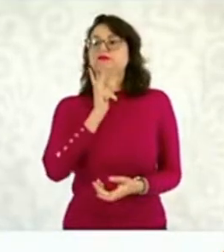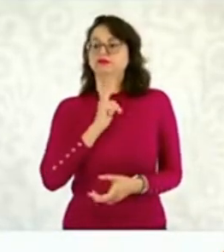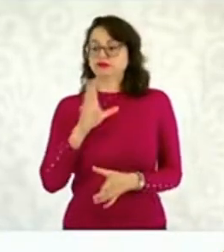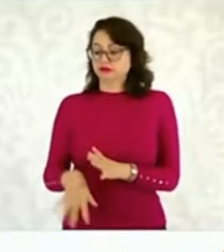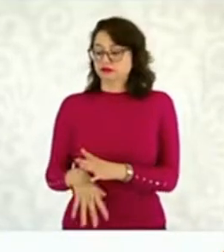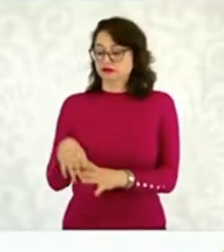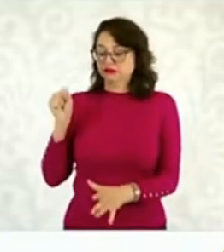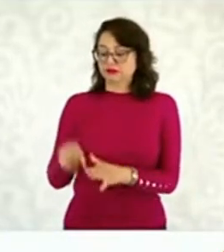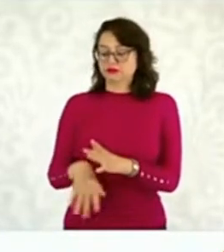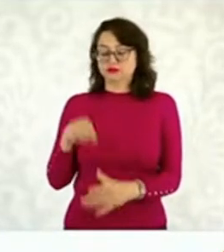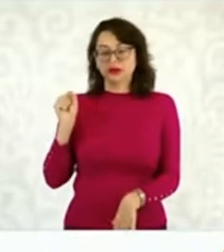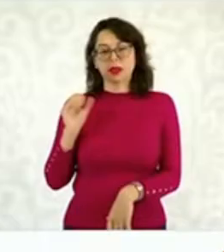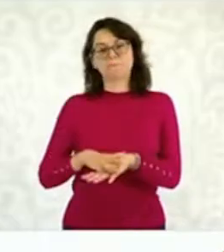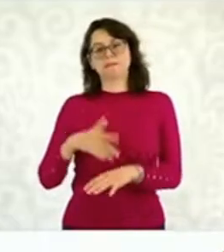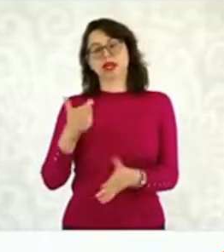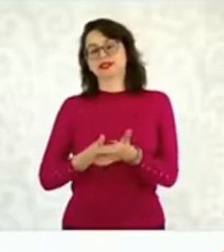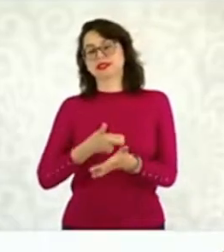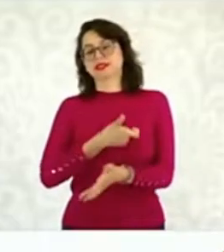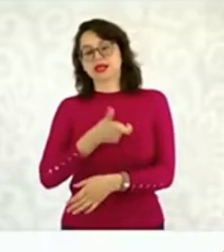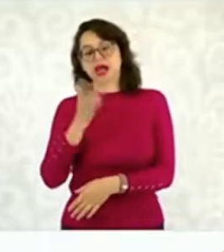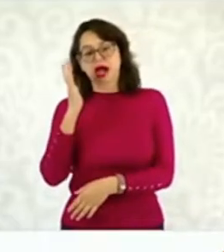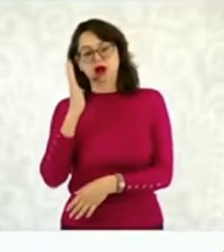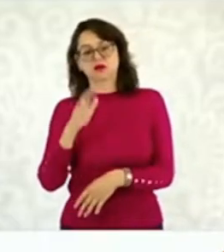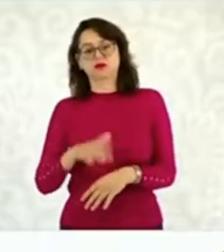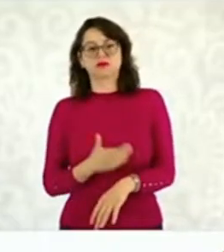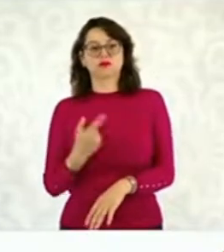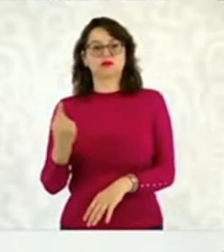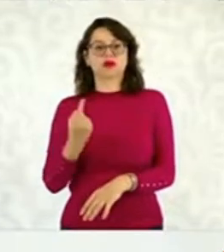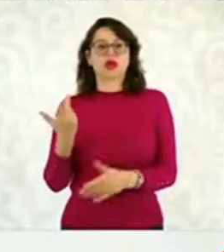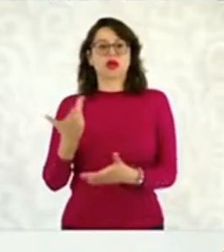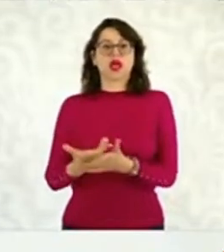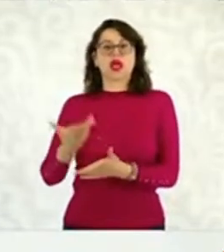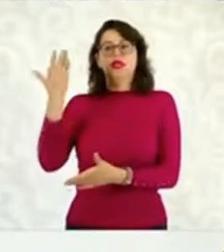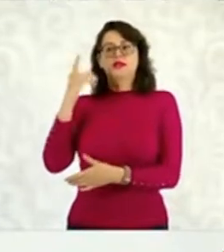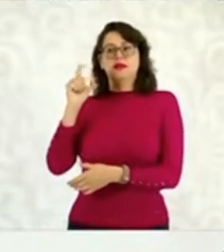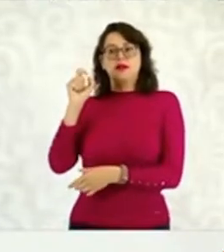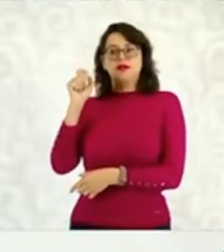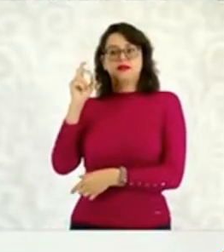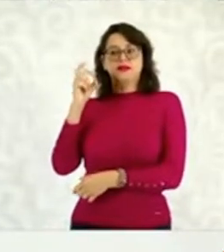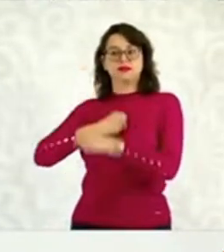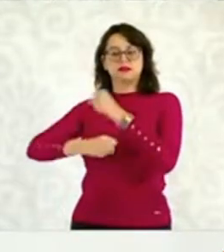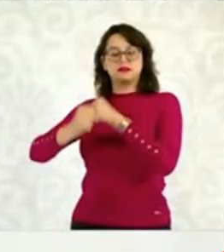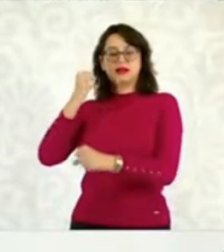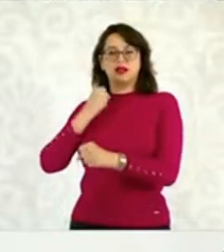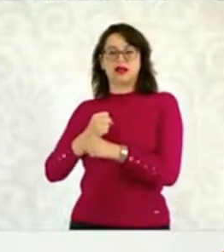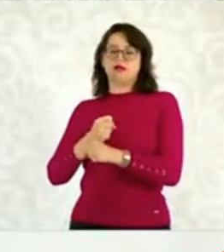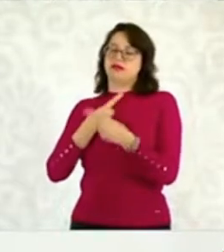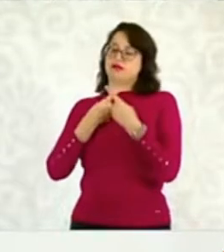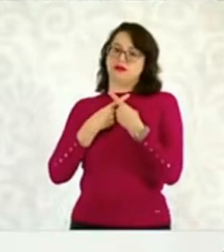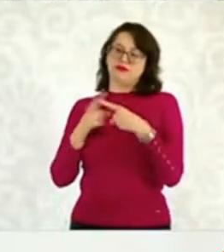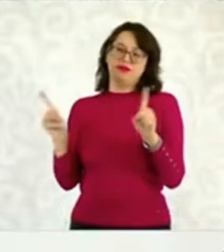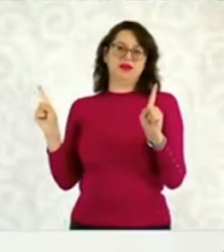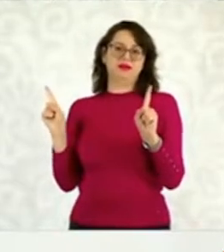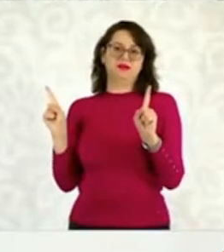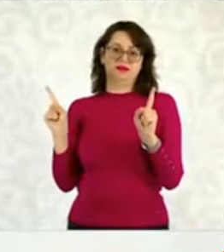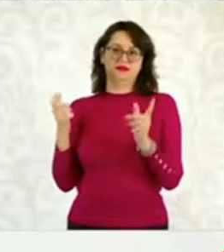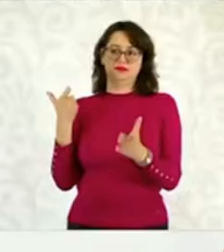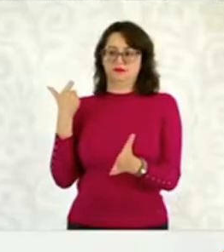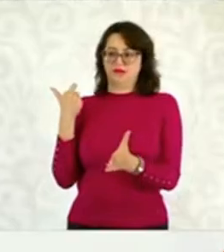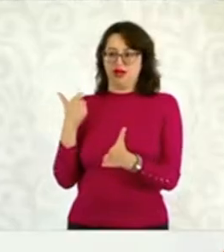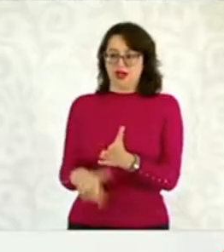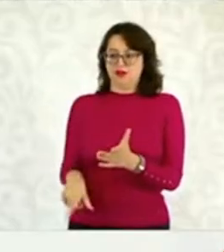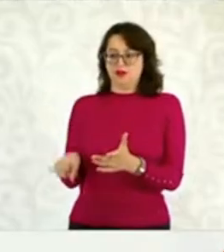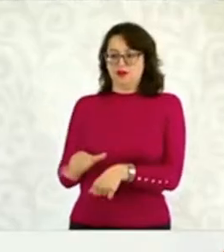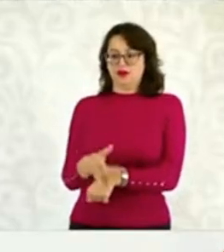más extraerlo que lo que costaba hace 20, 30 años con estos yacimientos tan